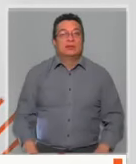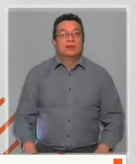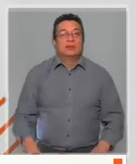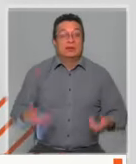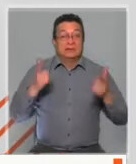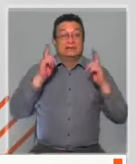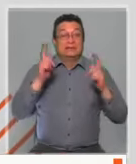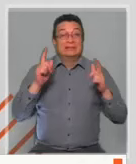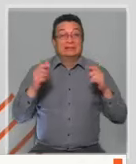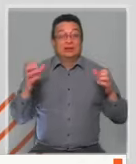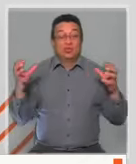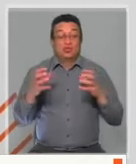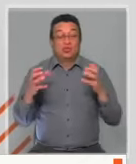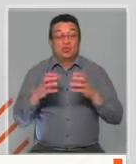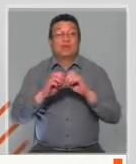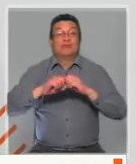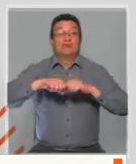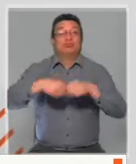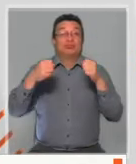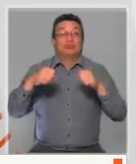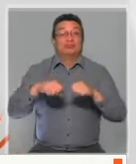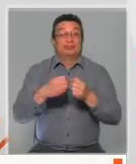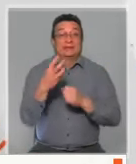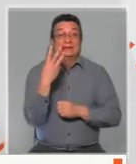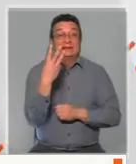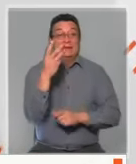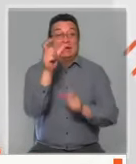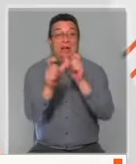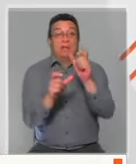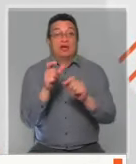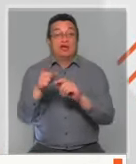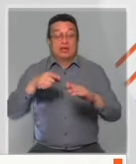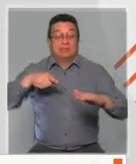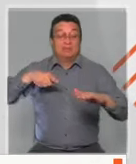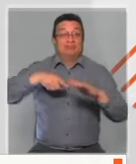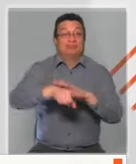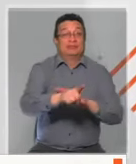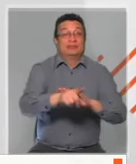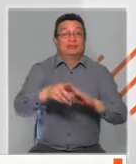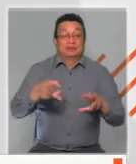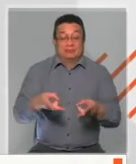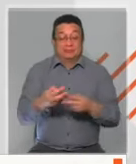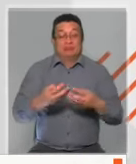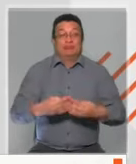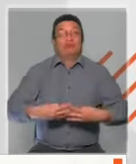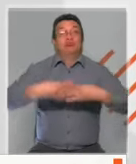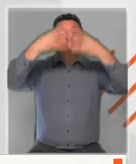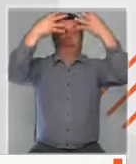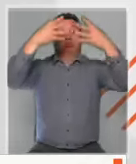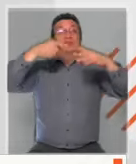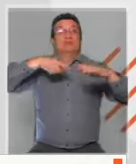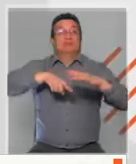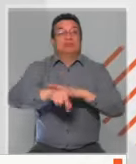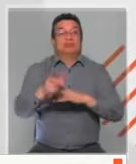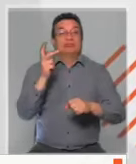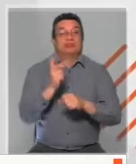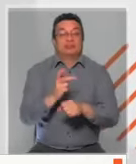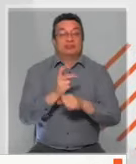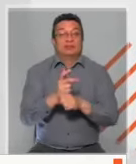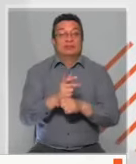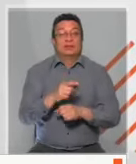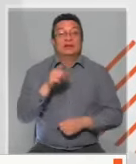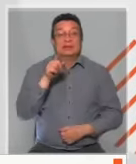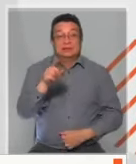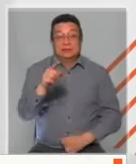escucha son los fuertes golpes realizados por tres delincuentes con herramientas para forzar la cortina metálica. Lo que se ve